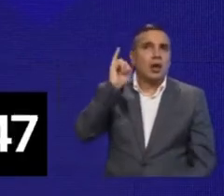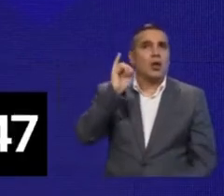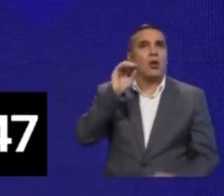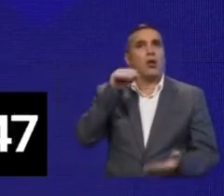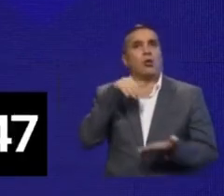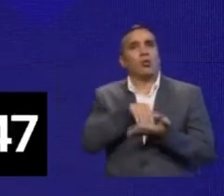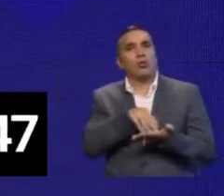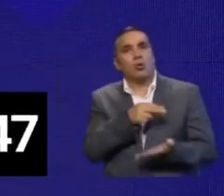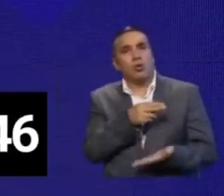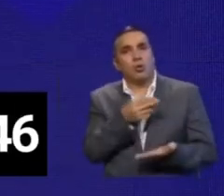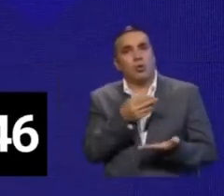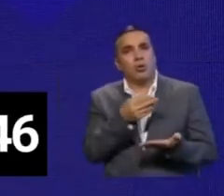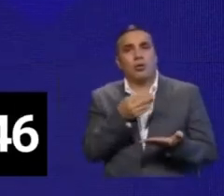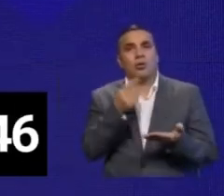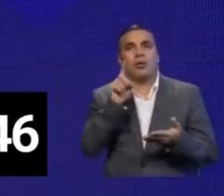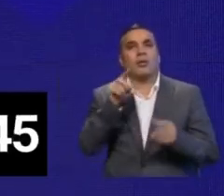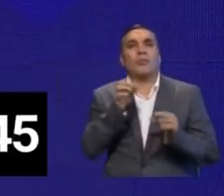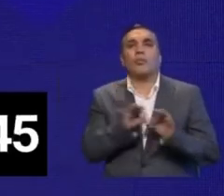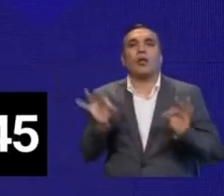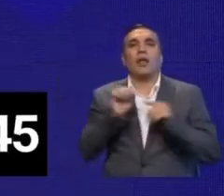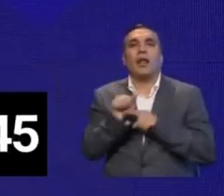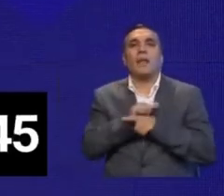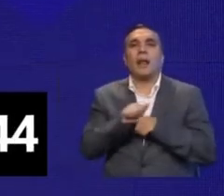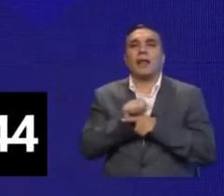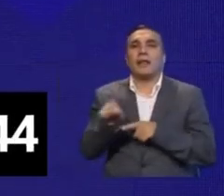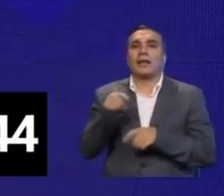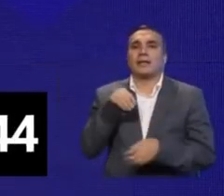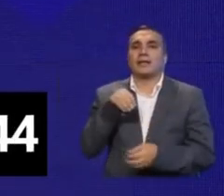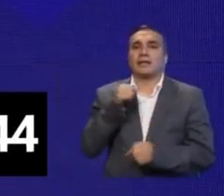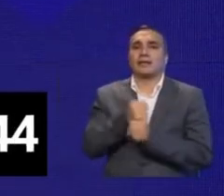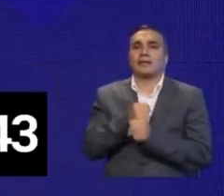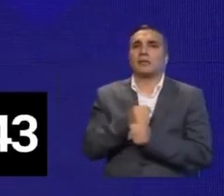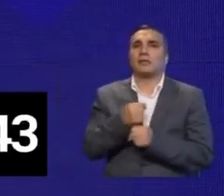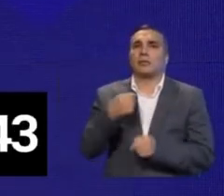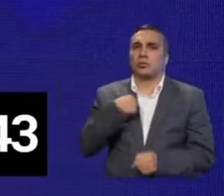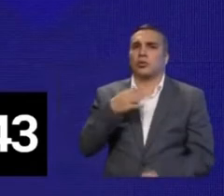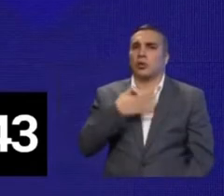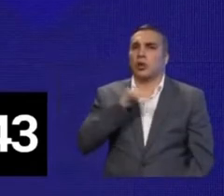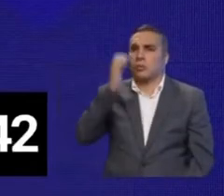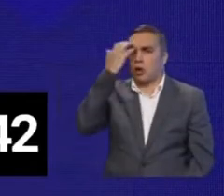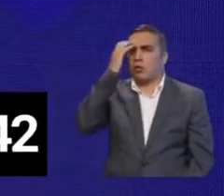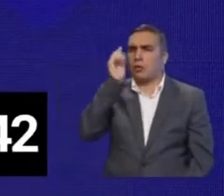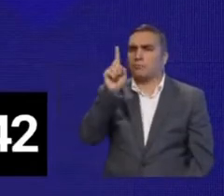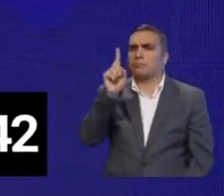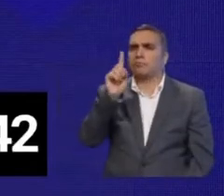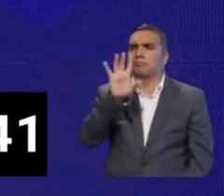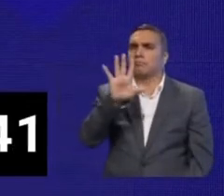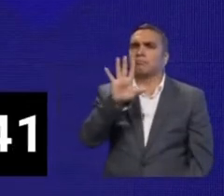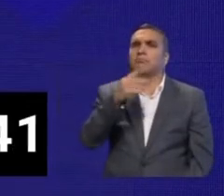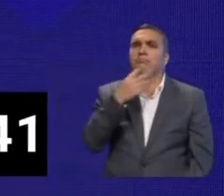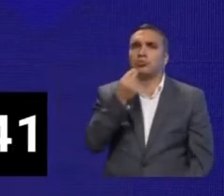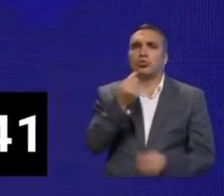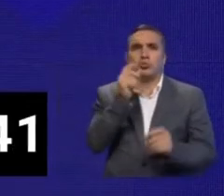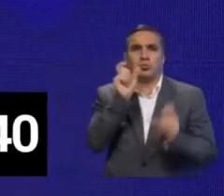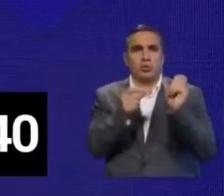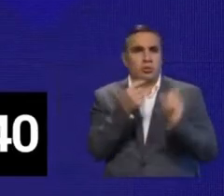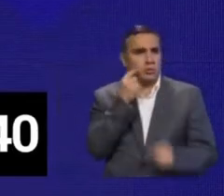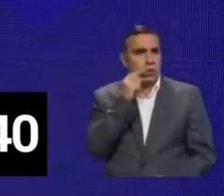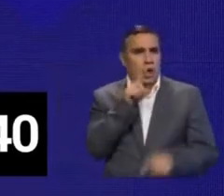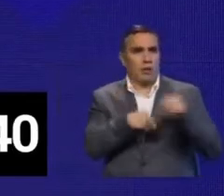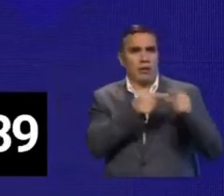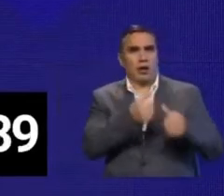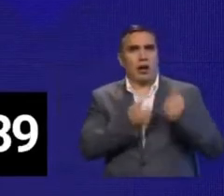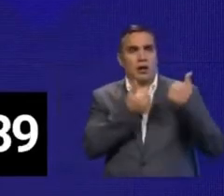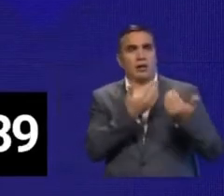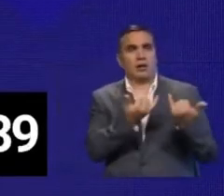académicas, tiene que atender a la practicidad. Me preocupa con muchísima atención lo que muchos de los compañeros